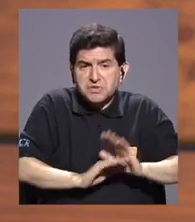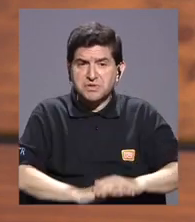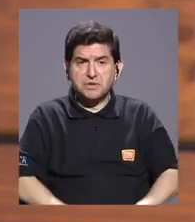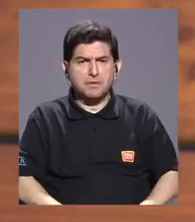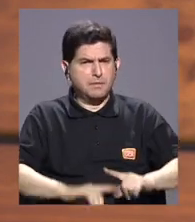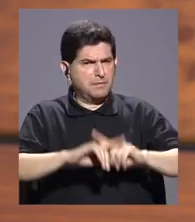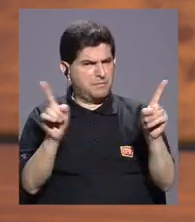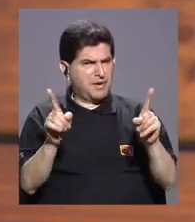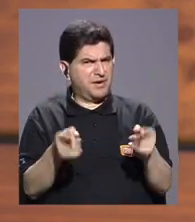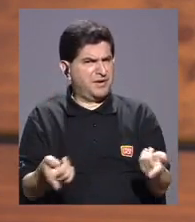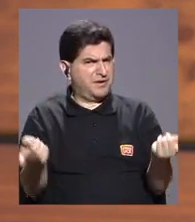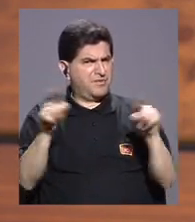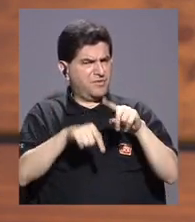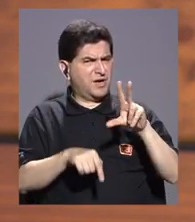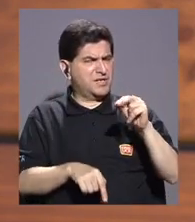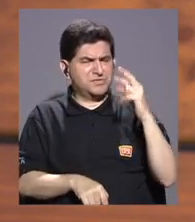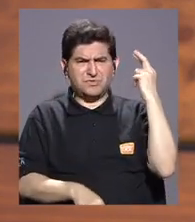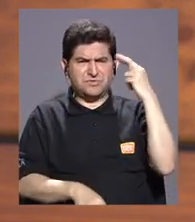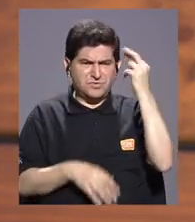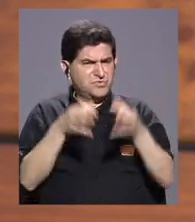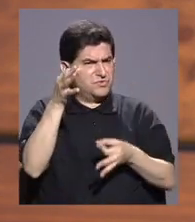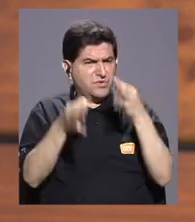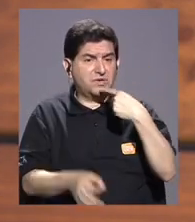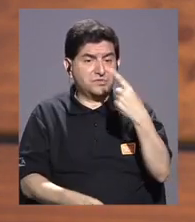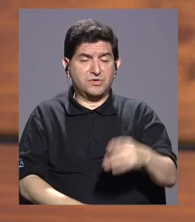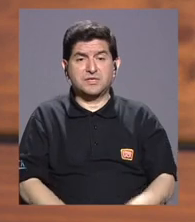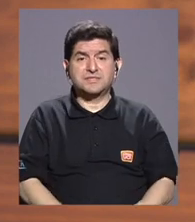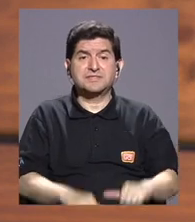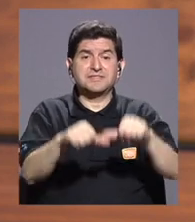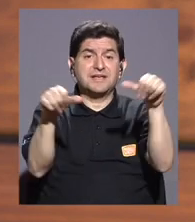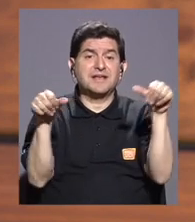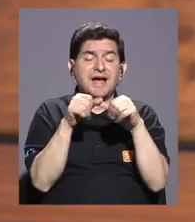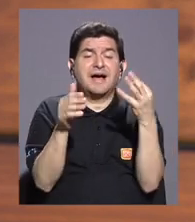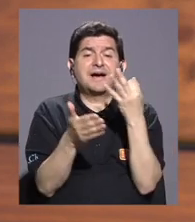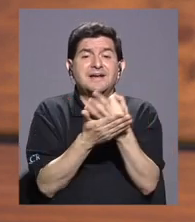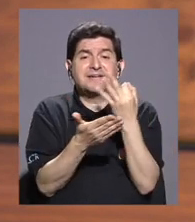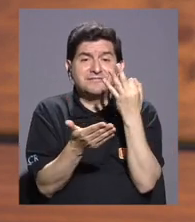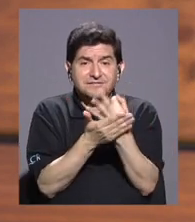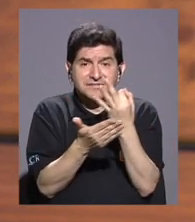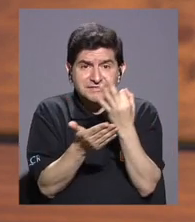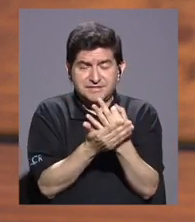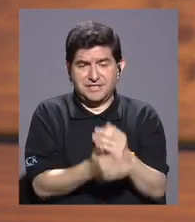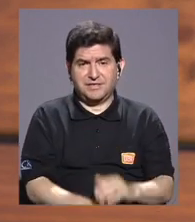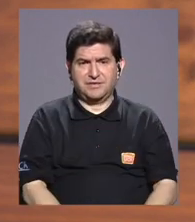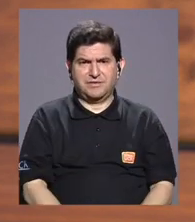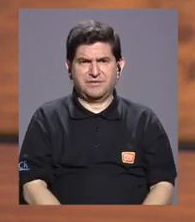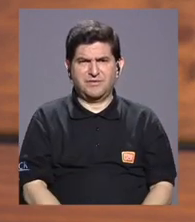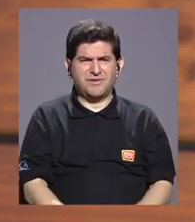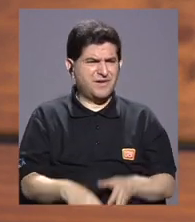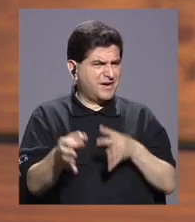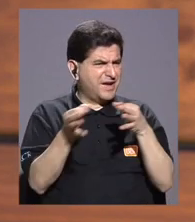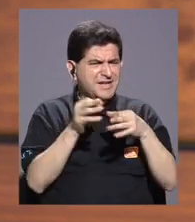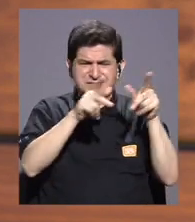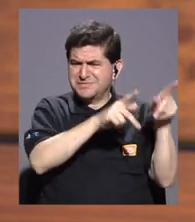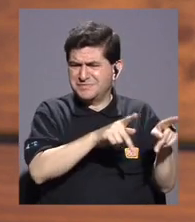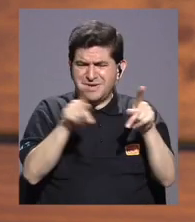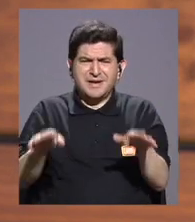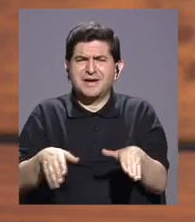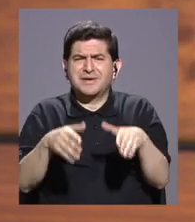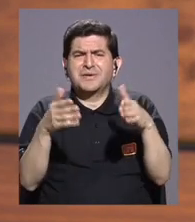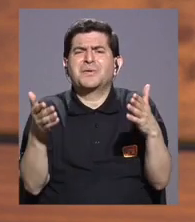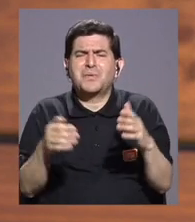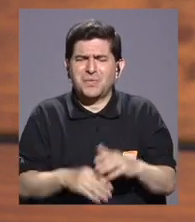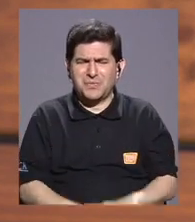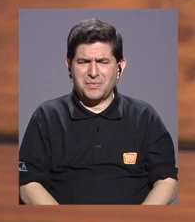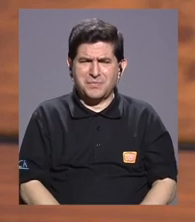ahora, pero ahí hay casos que no se justifican. Mencionaban ustedes el del sector financiero. ¿Cómo explicarle a la gente,